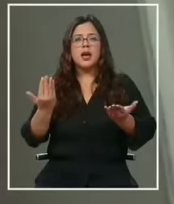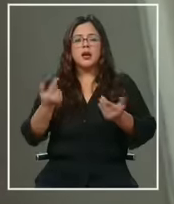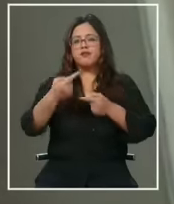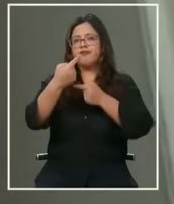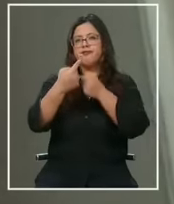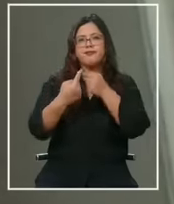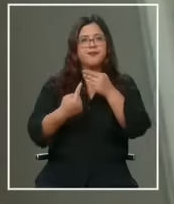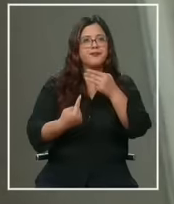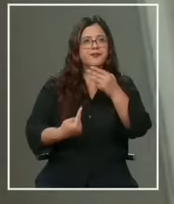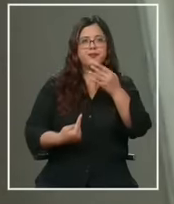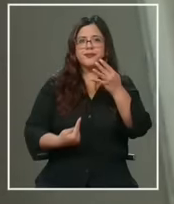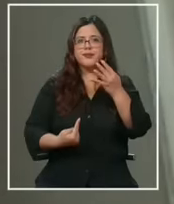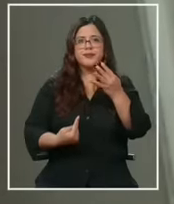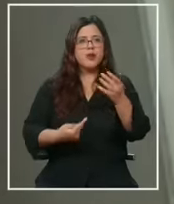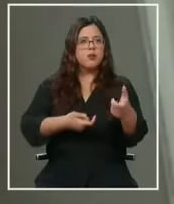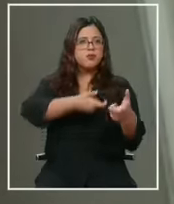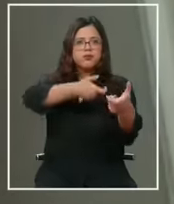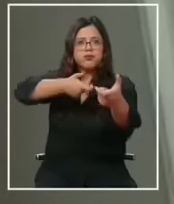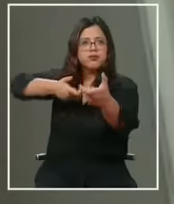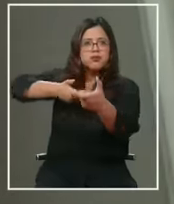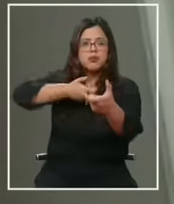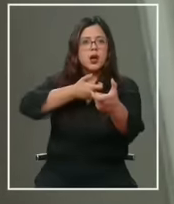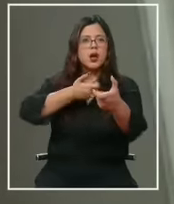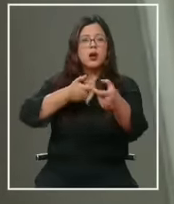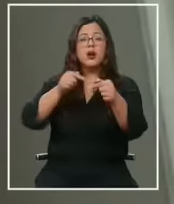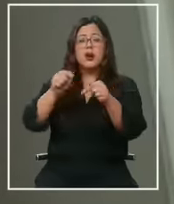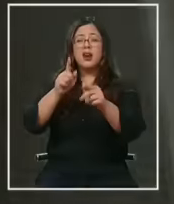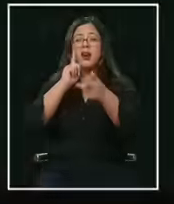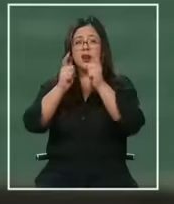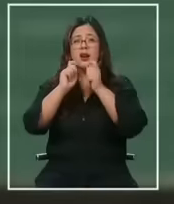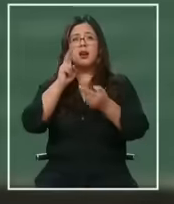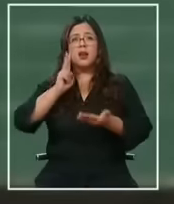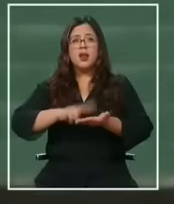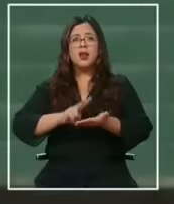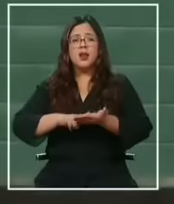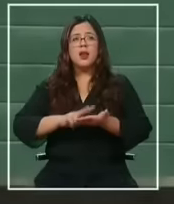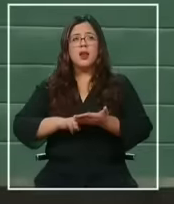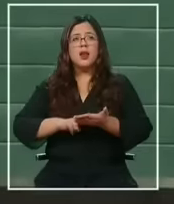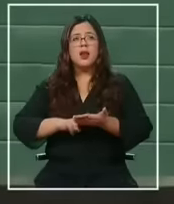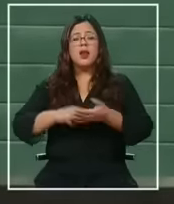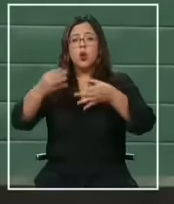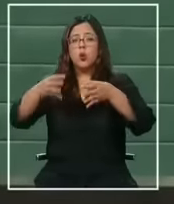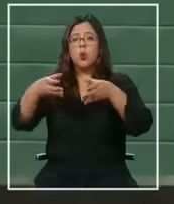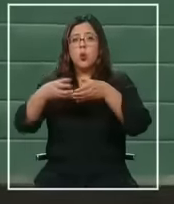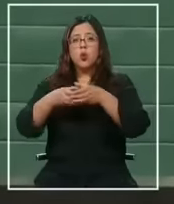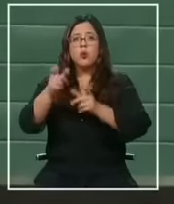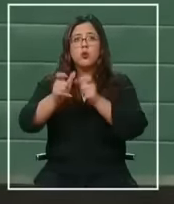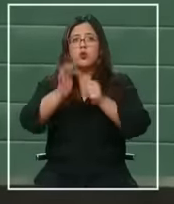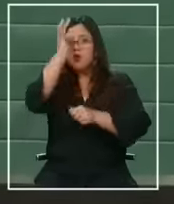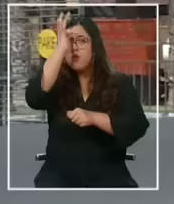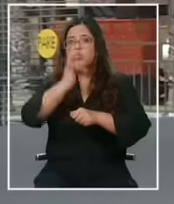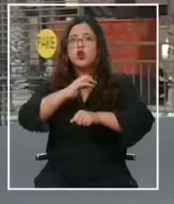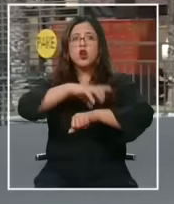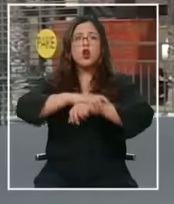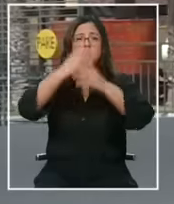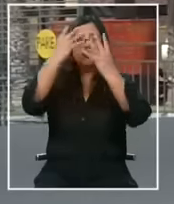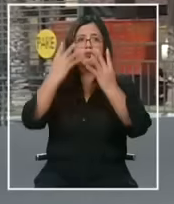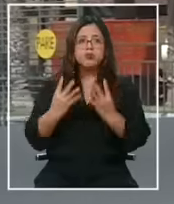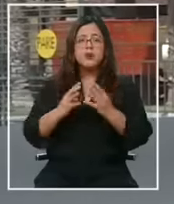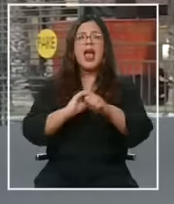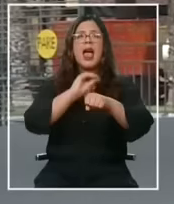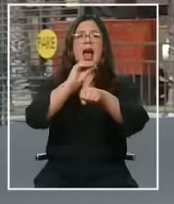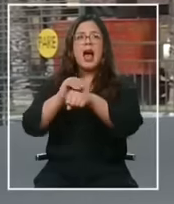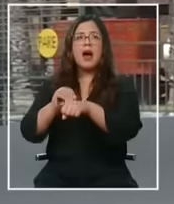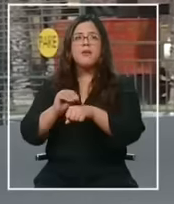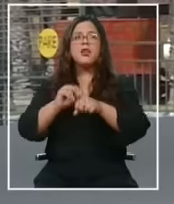arsenal ilimitado de armamento, es tremendamente peligroso. Desde la Asociación de Funcionarios Penitenciarios alertan sobre